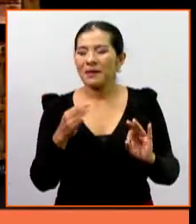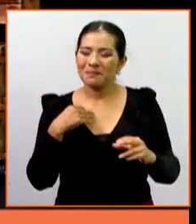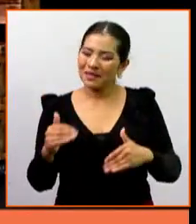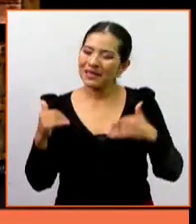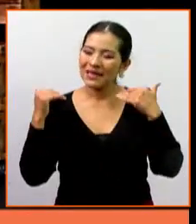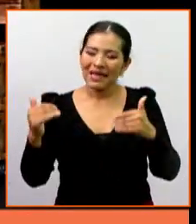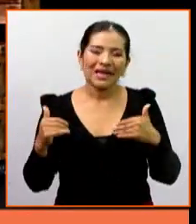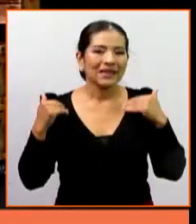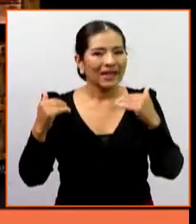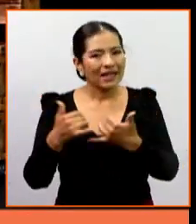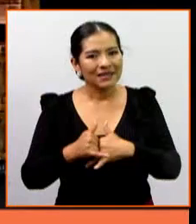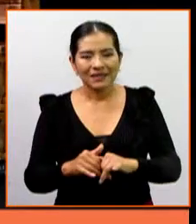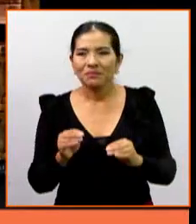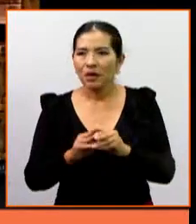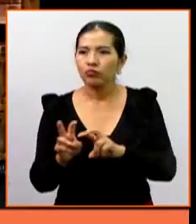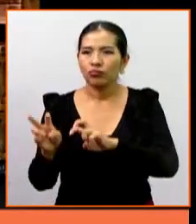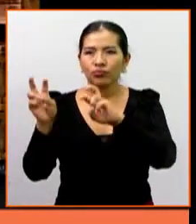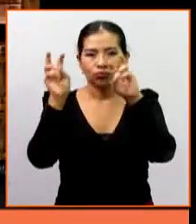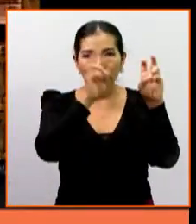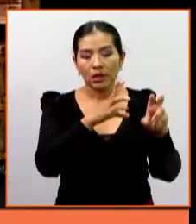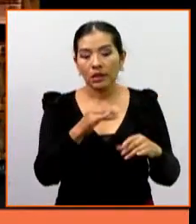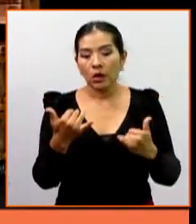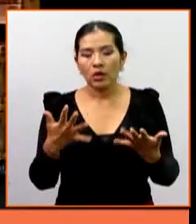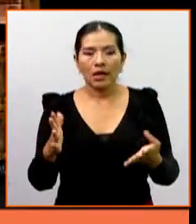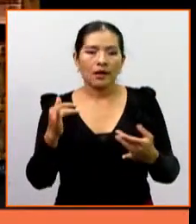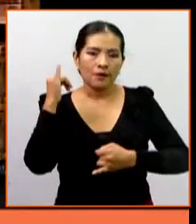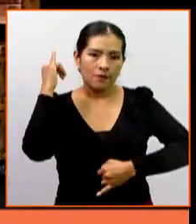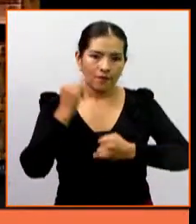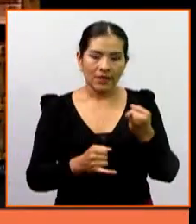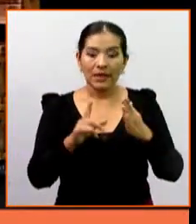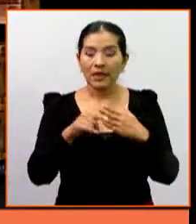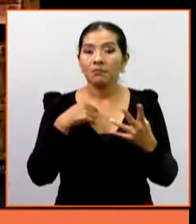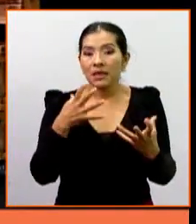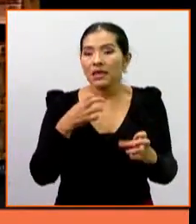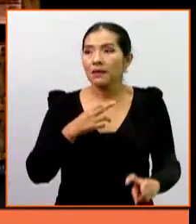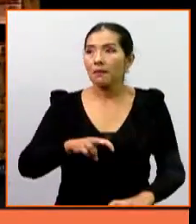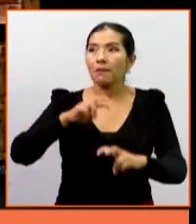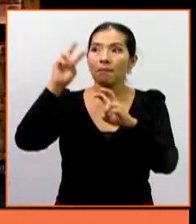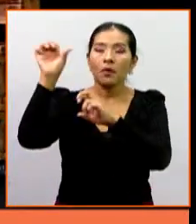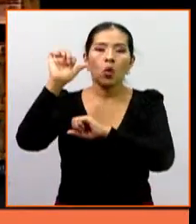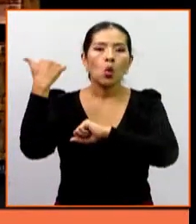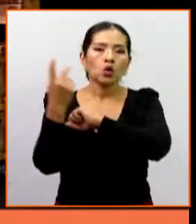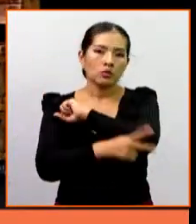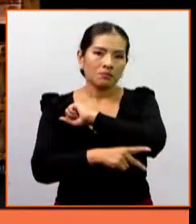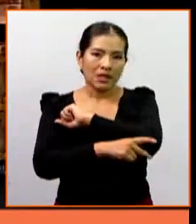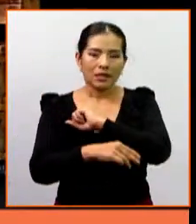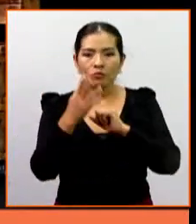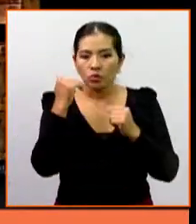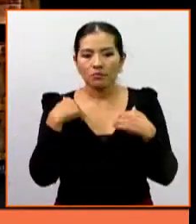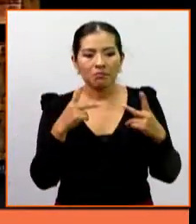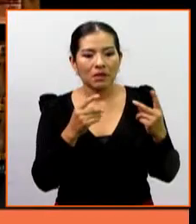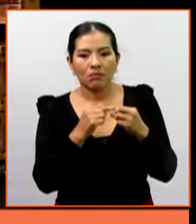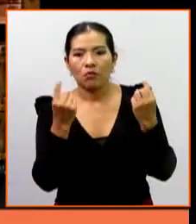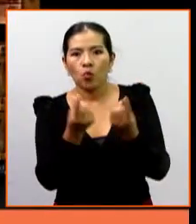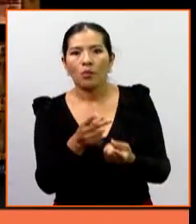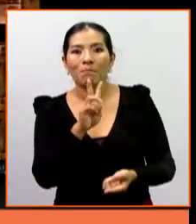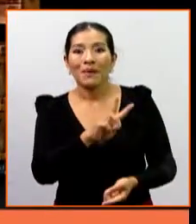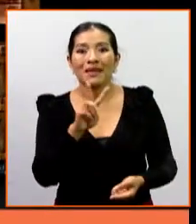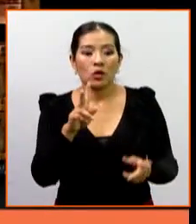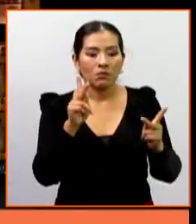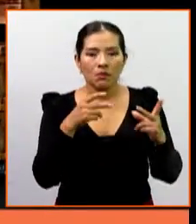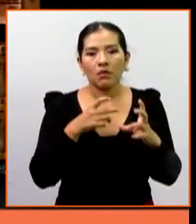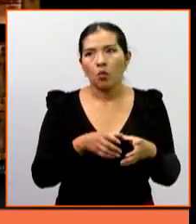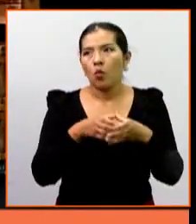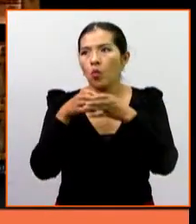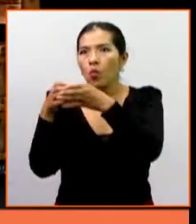mediante, después de este concierto queremos hacer el sinfónico en otros países. Es complicado porque tenemos que viajar con 22 de aquí para allá, y